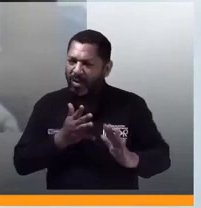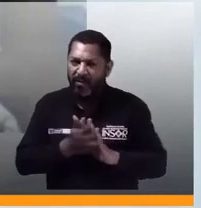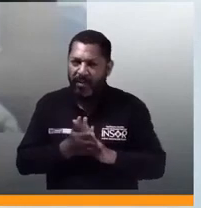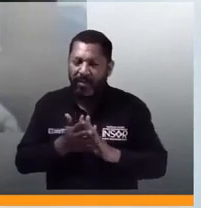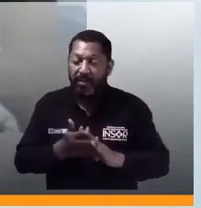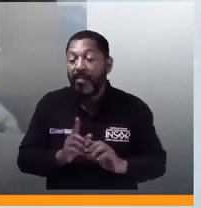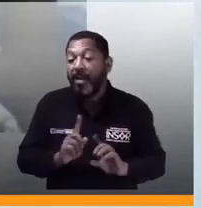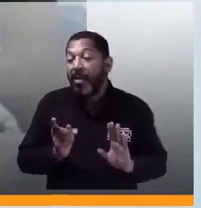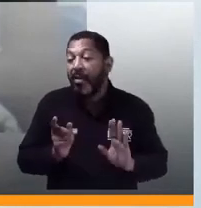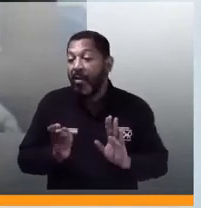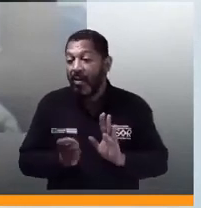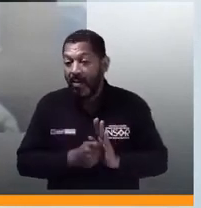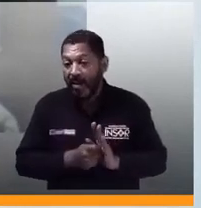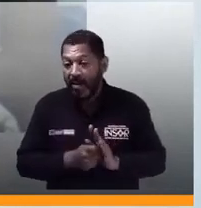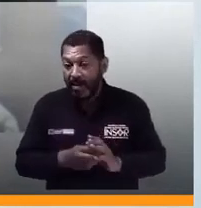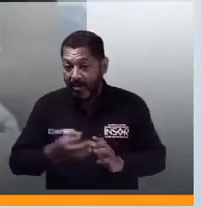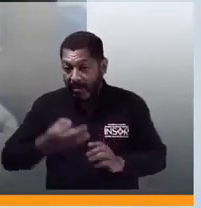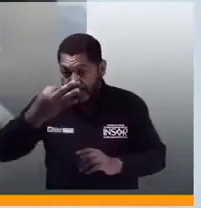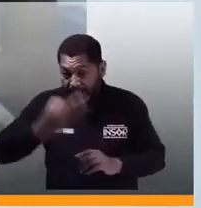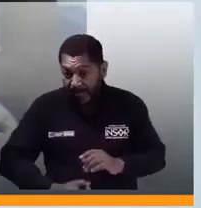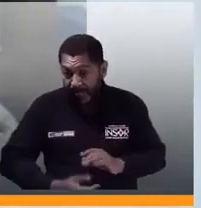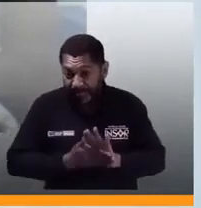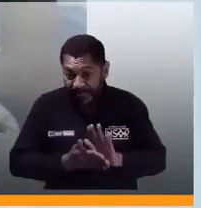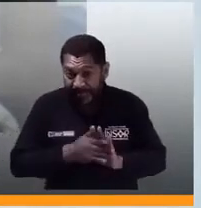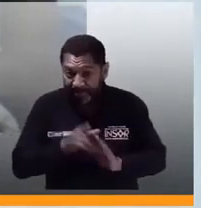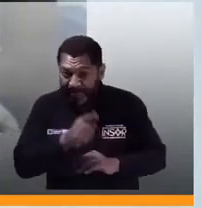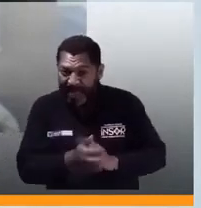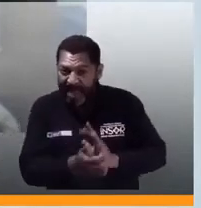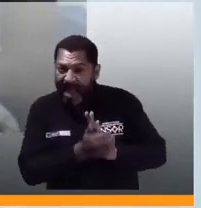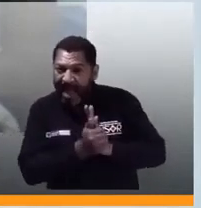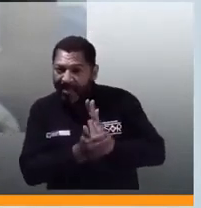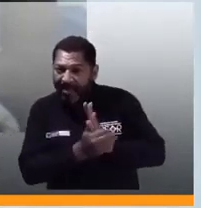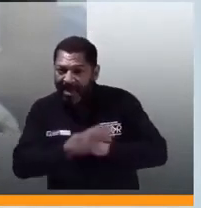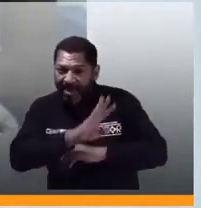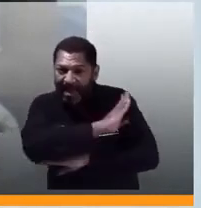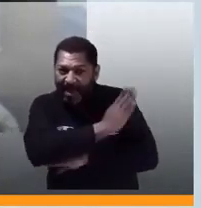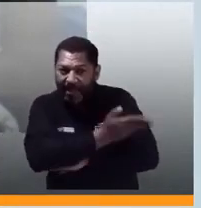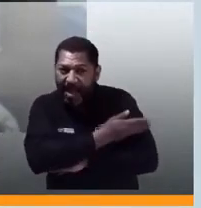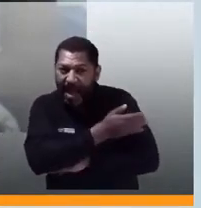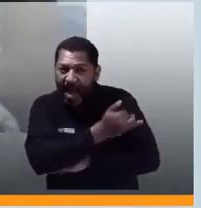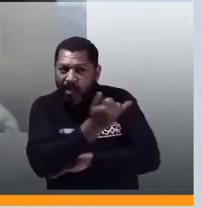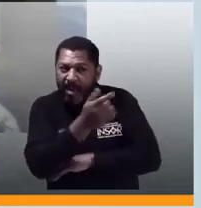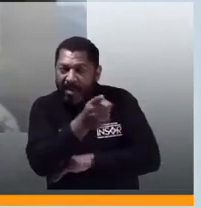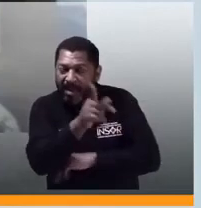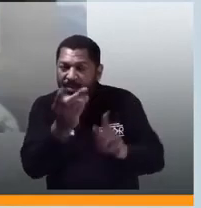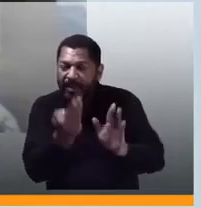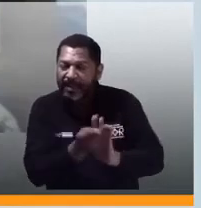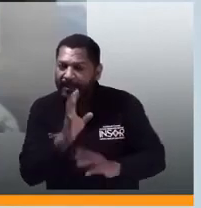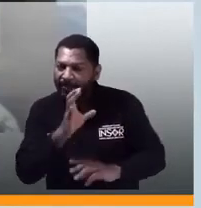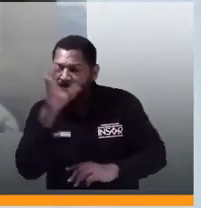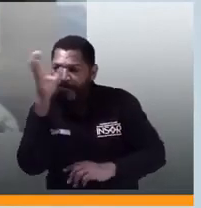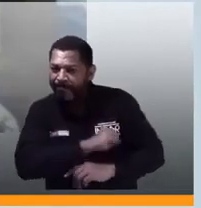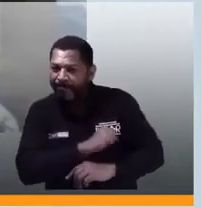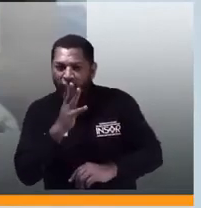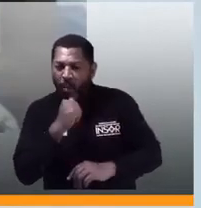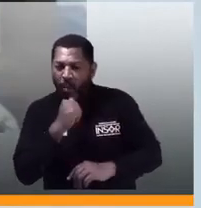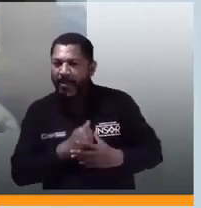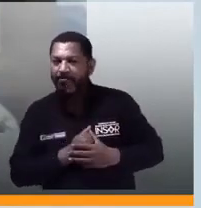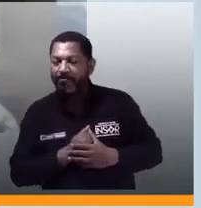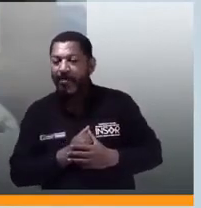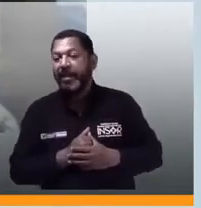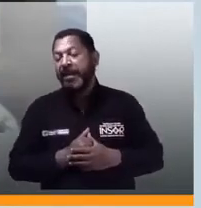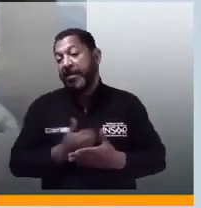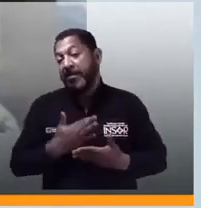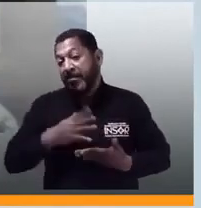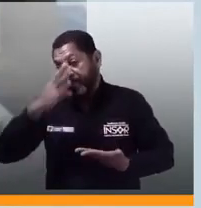hacer evidente esas destrezas y fortalezas en el estudiante. Entonces, desde mi punto